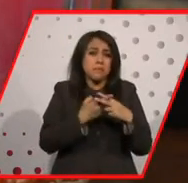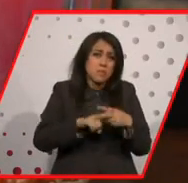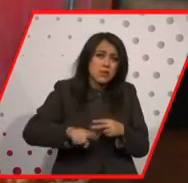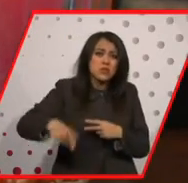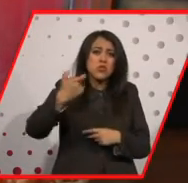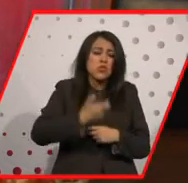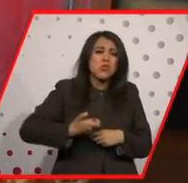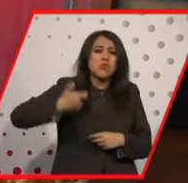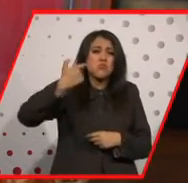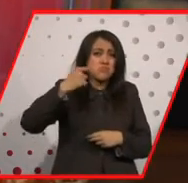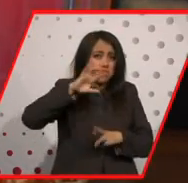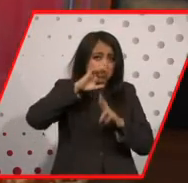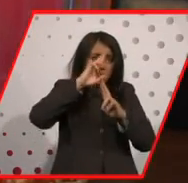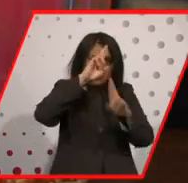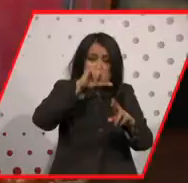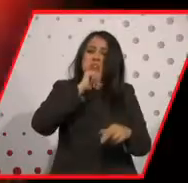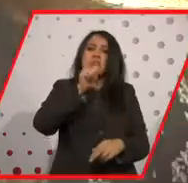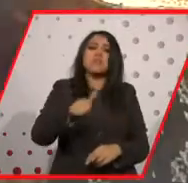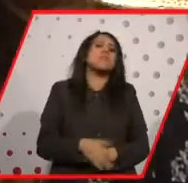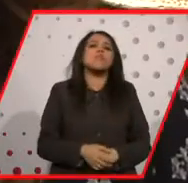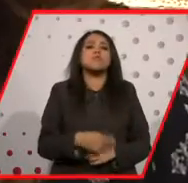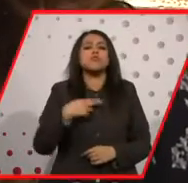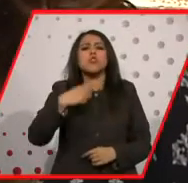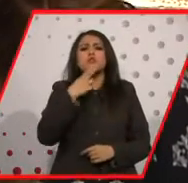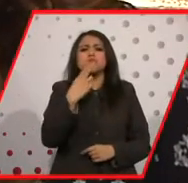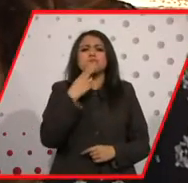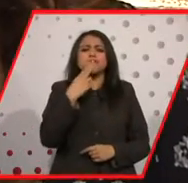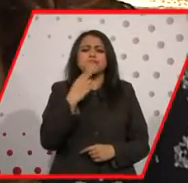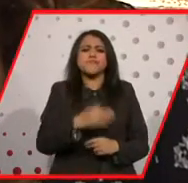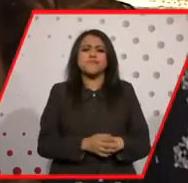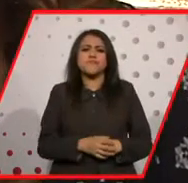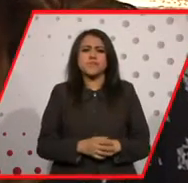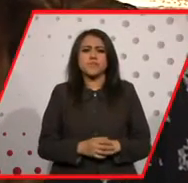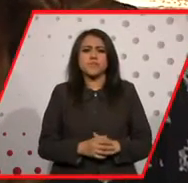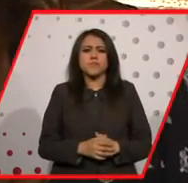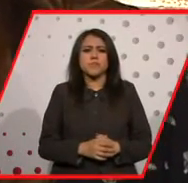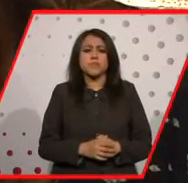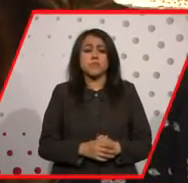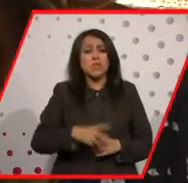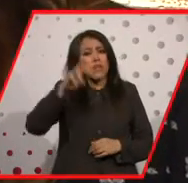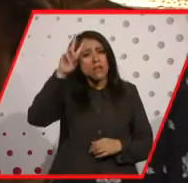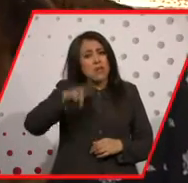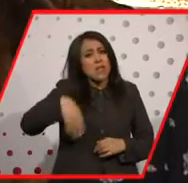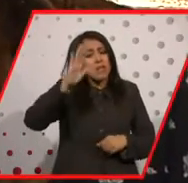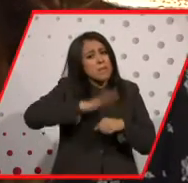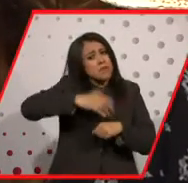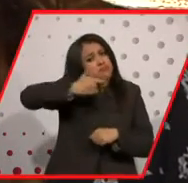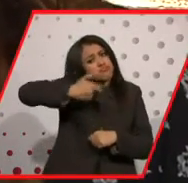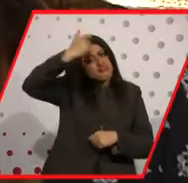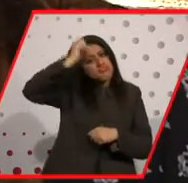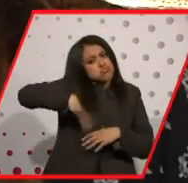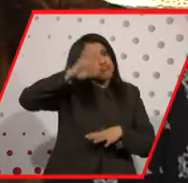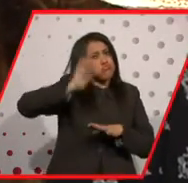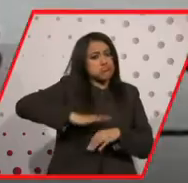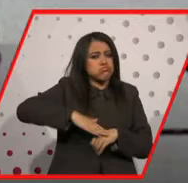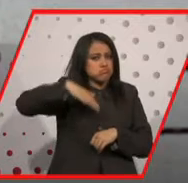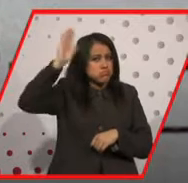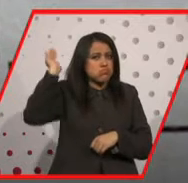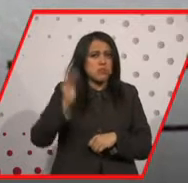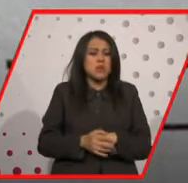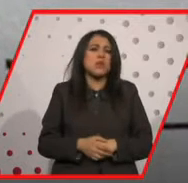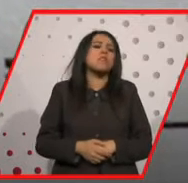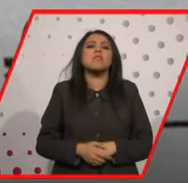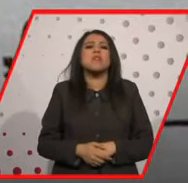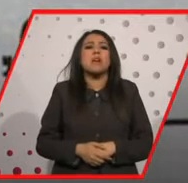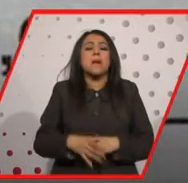fue respetado. Al momento de utilizar estos servicios, realmente era un cobro mayor que lo que nos había costado el paquete. Comenta